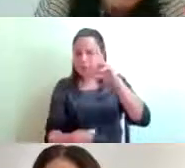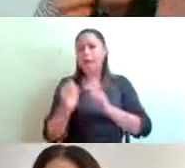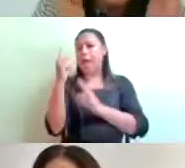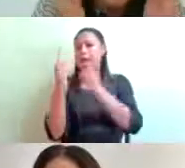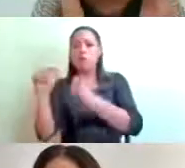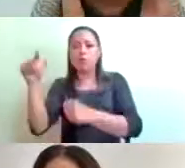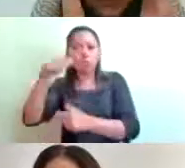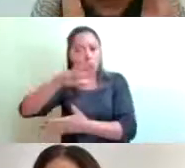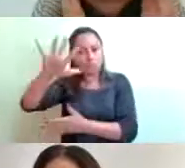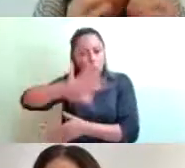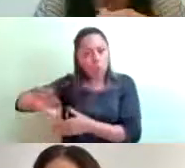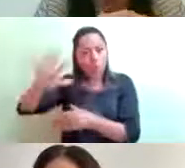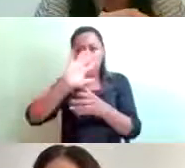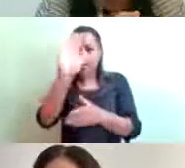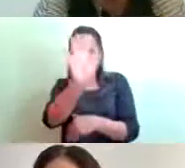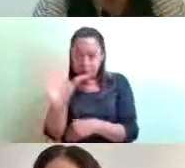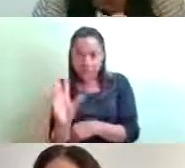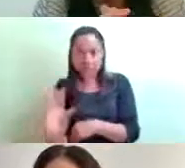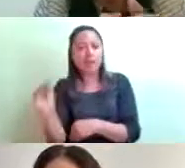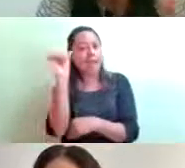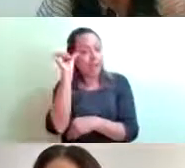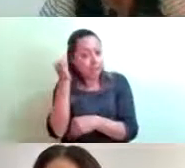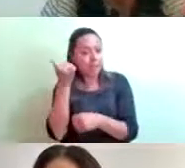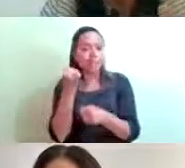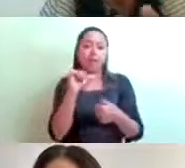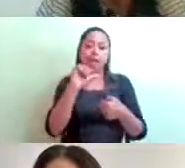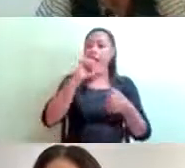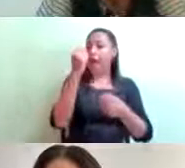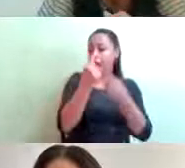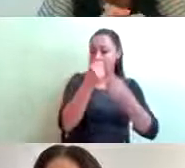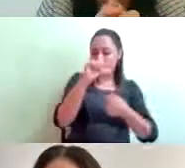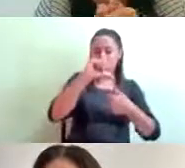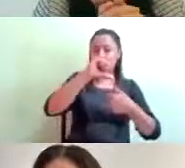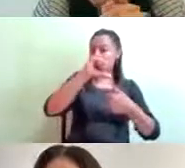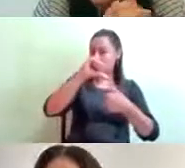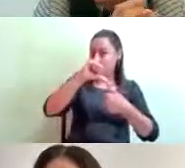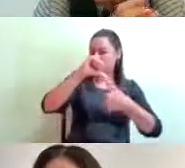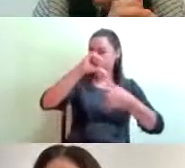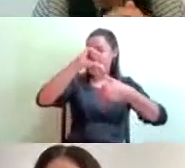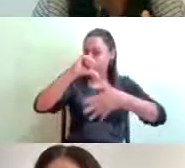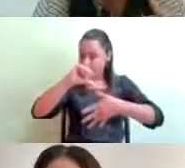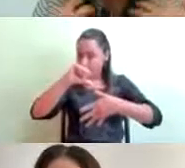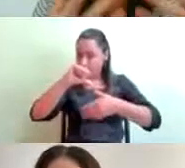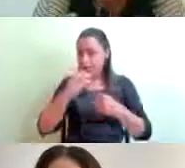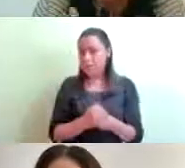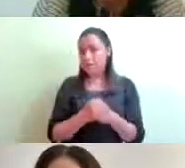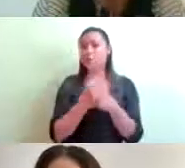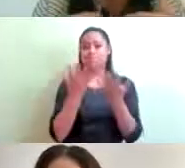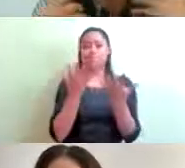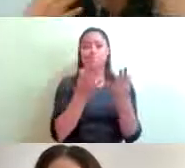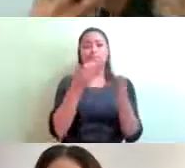algunos países de Sudamérica y de Centroamérica. Es lo que el modelo llama escasez económica del agua, la falta de